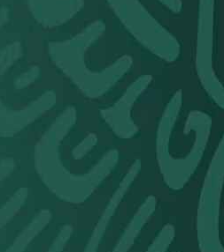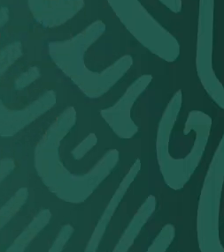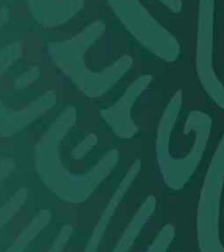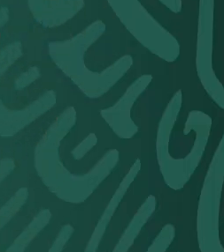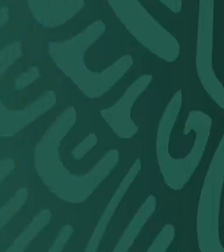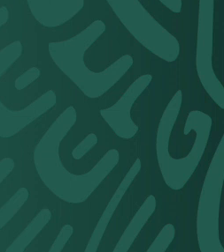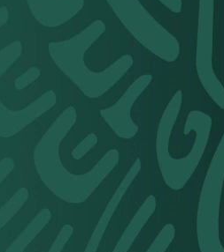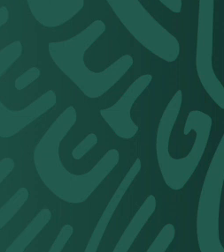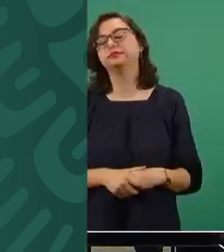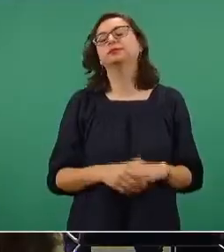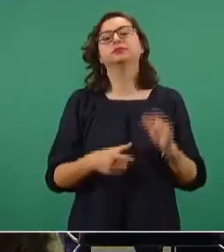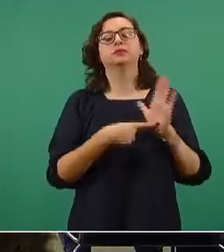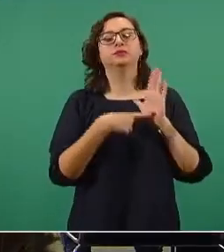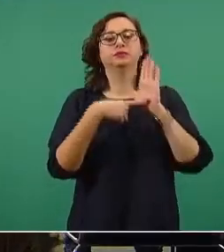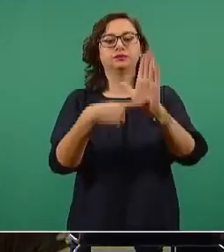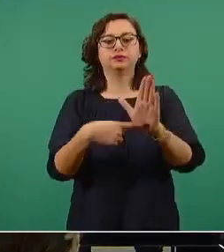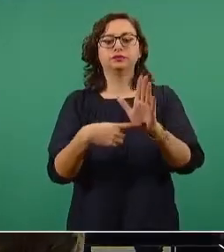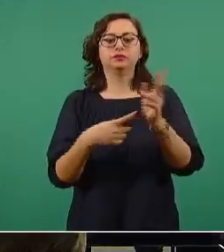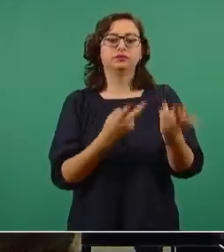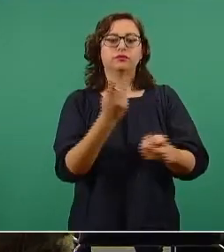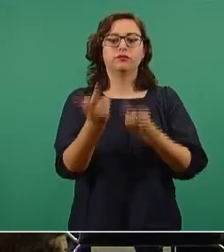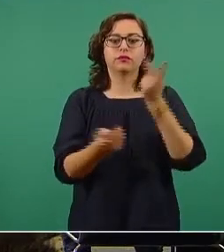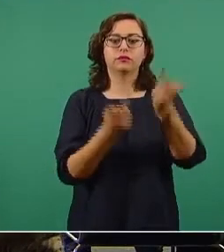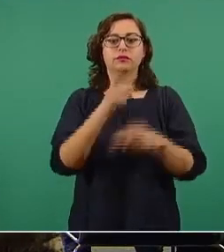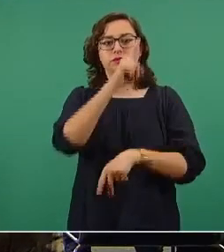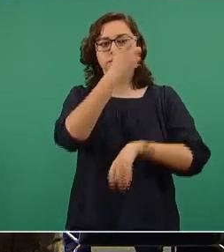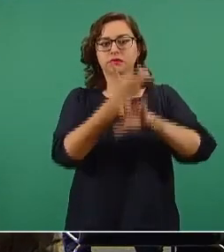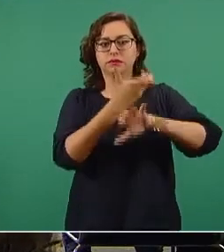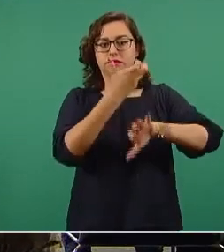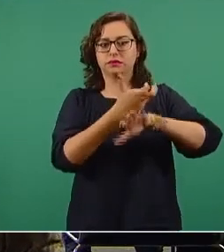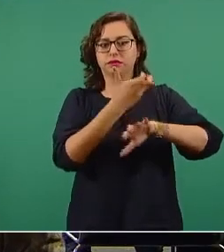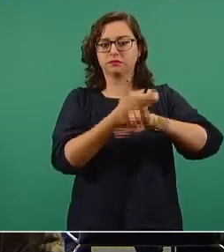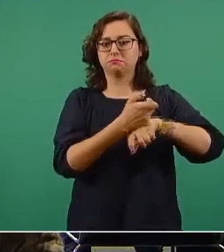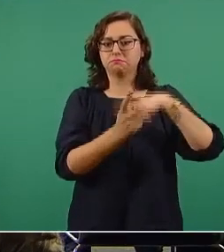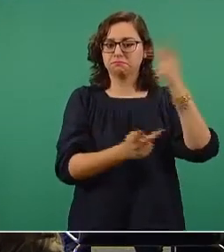en aprobación global. Es una encuesta que hacen en Estados Unidos